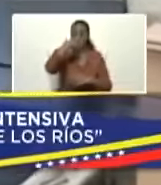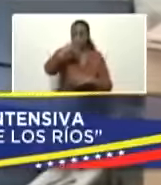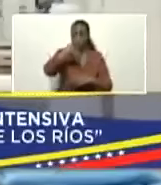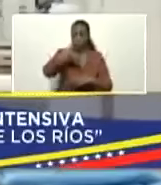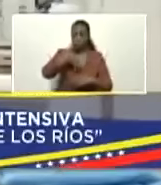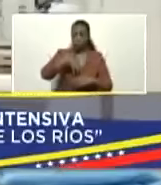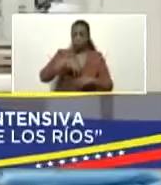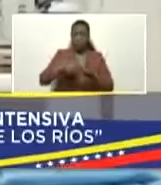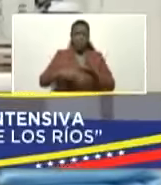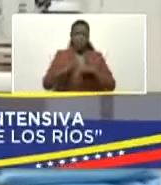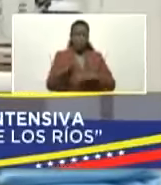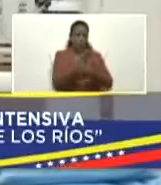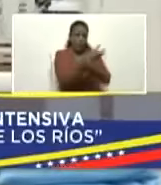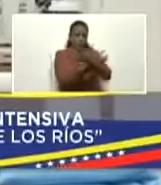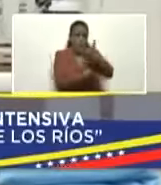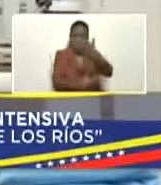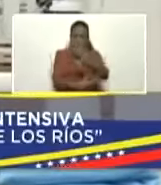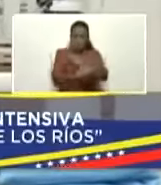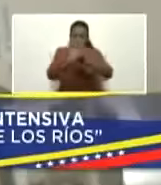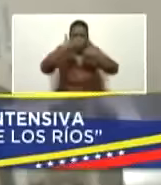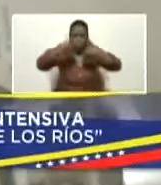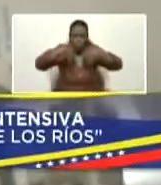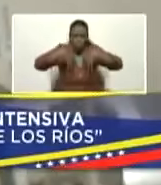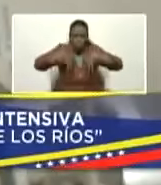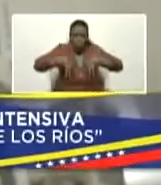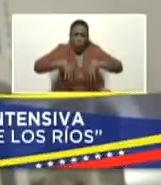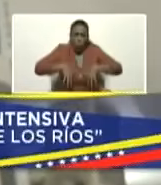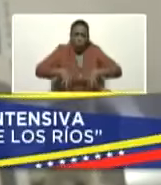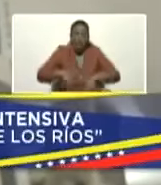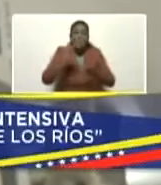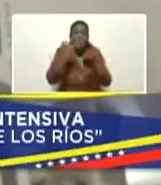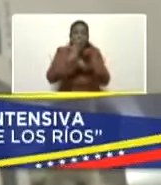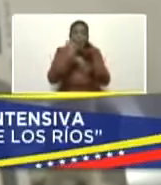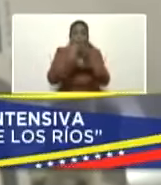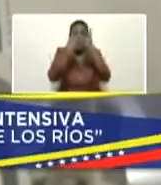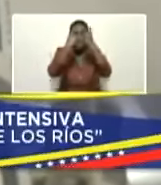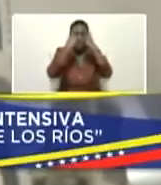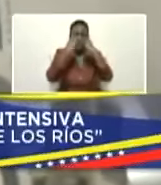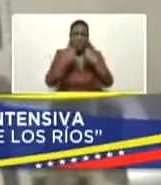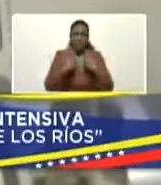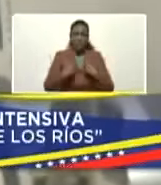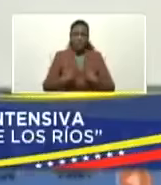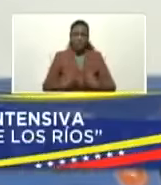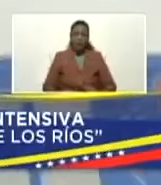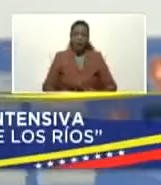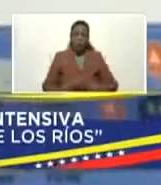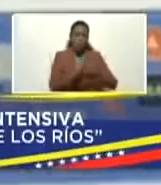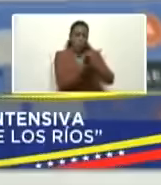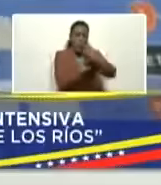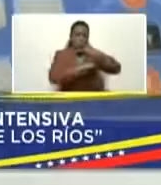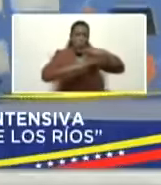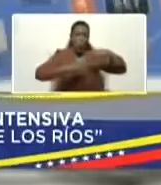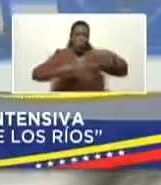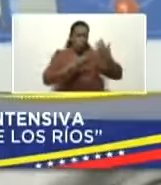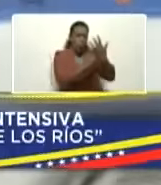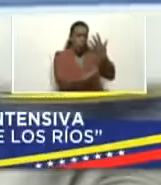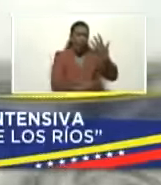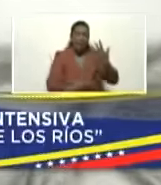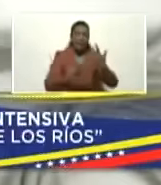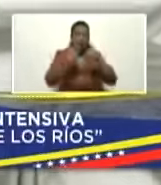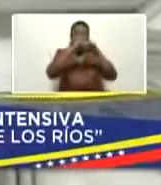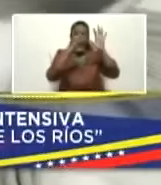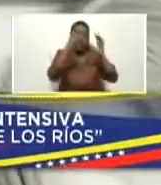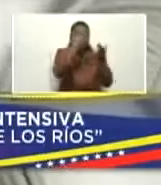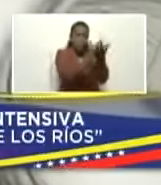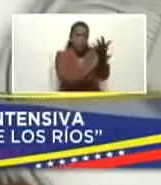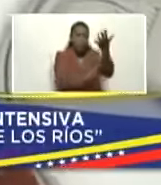totalmente moderna que también hace muchas pruebas, no solamente de gases arteriales, sino de electrolitos en